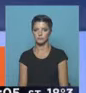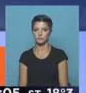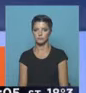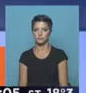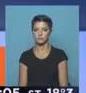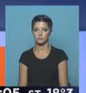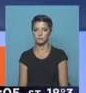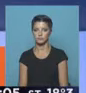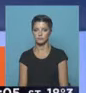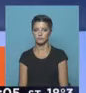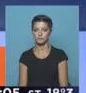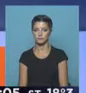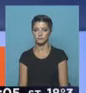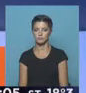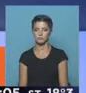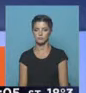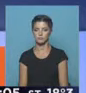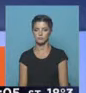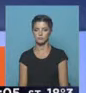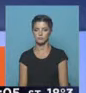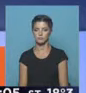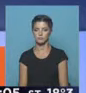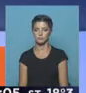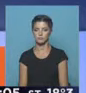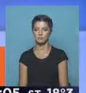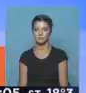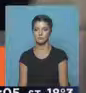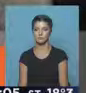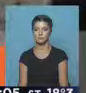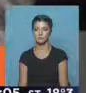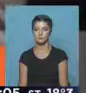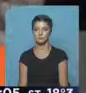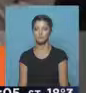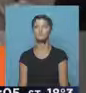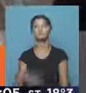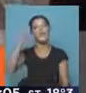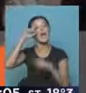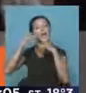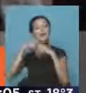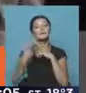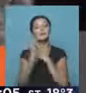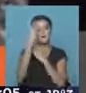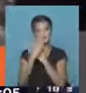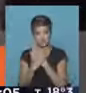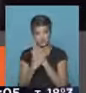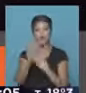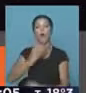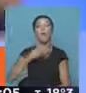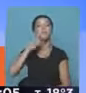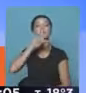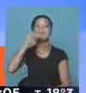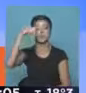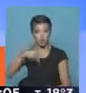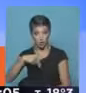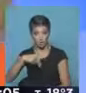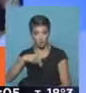soutien du peuple français et ensemble, nous allons gagner cette bataille. El ex primer ministro conservador François Fillon,